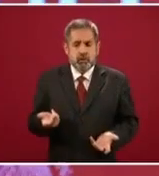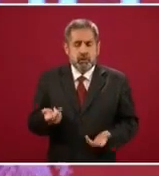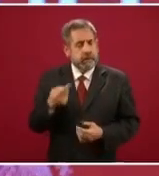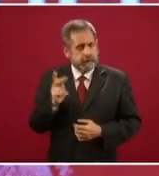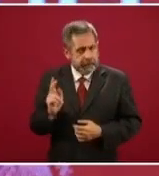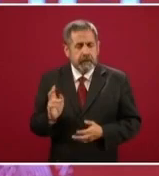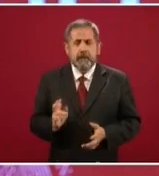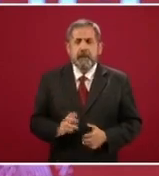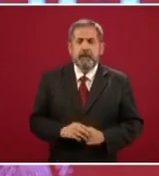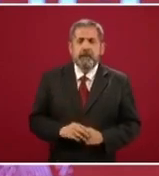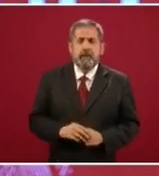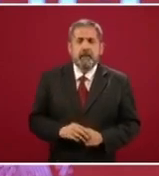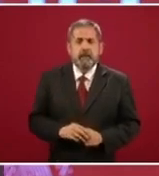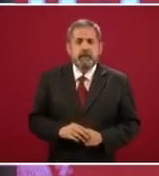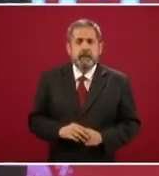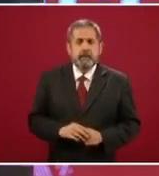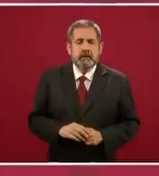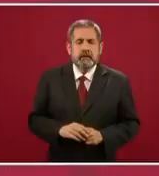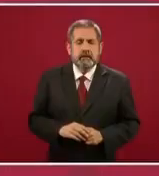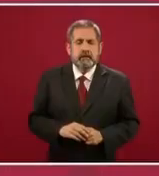Pero